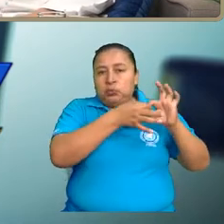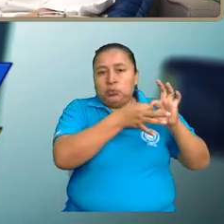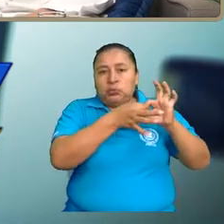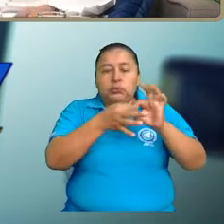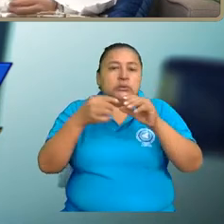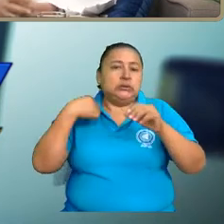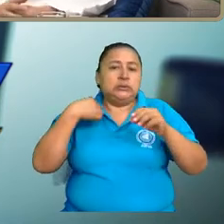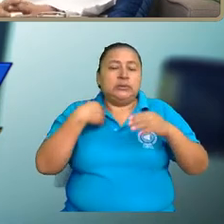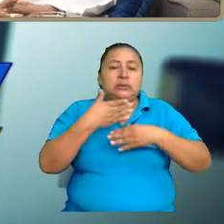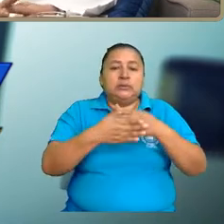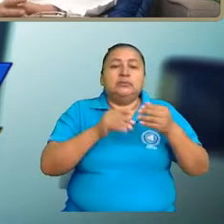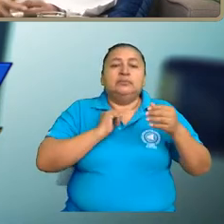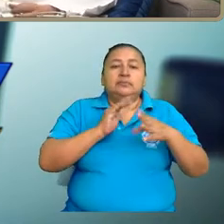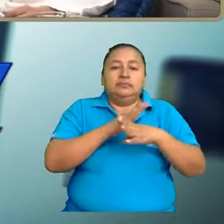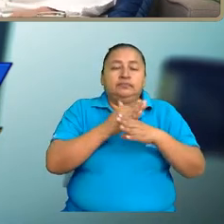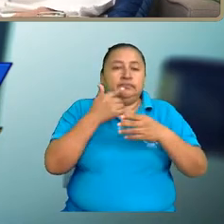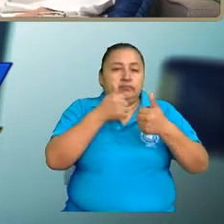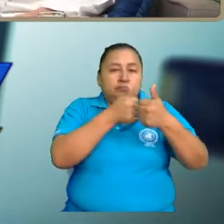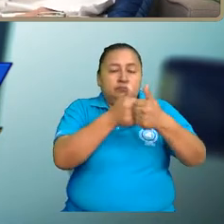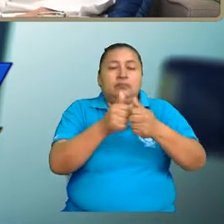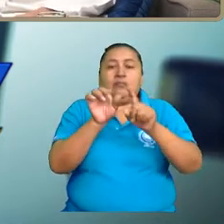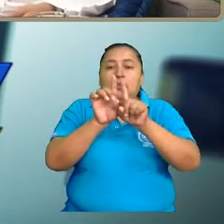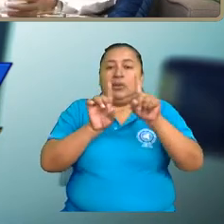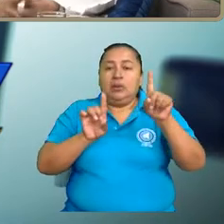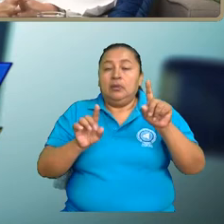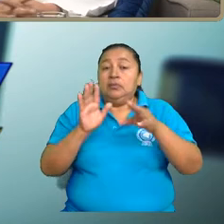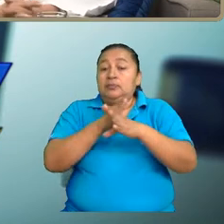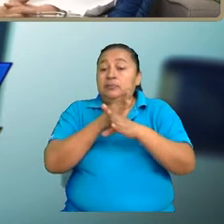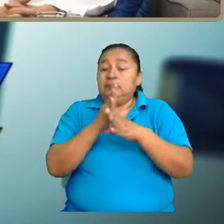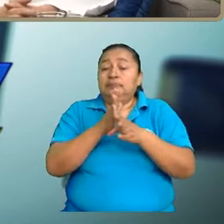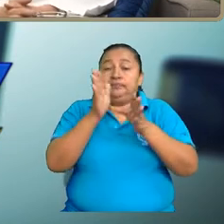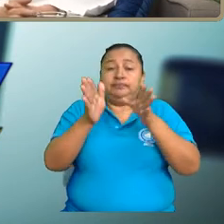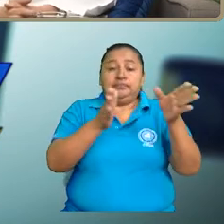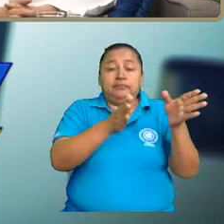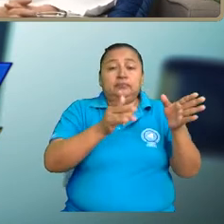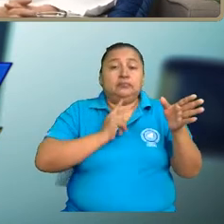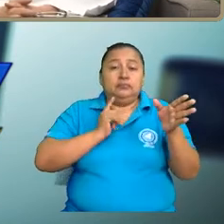en nuestras unidades Sentinela y a nivel de los distintos